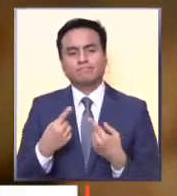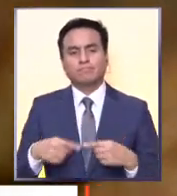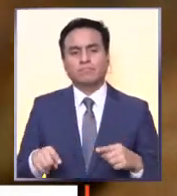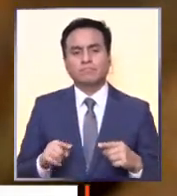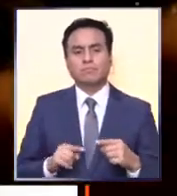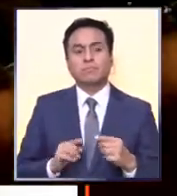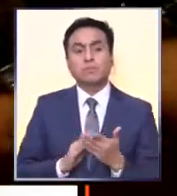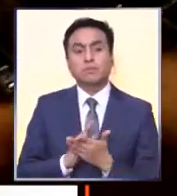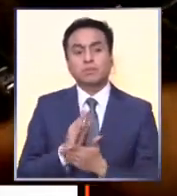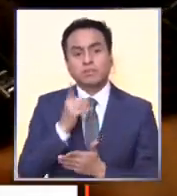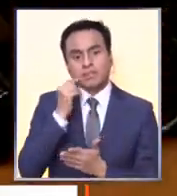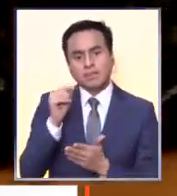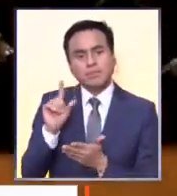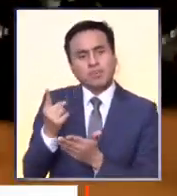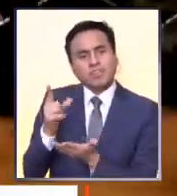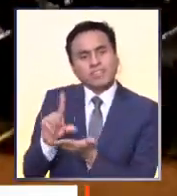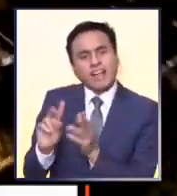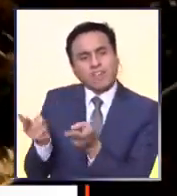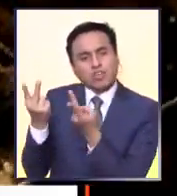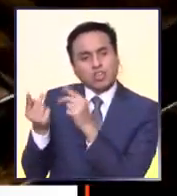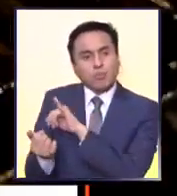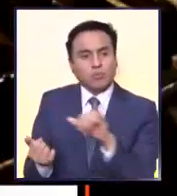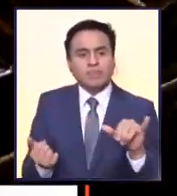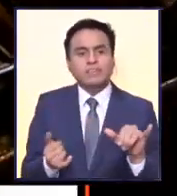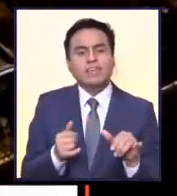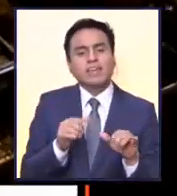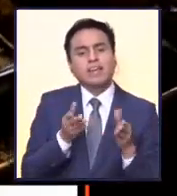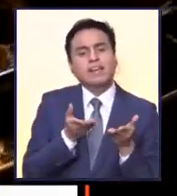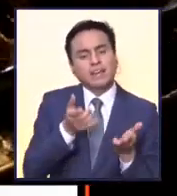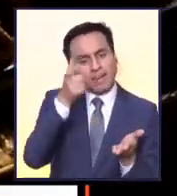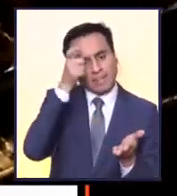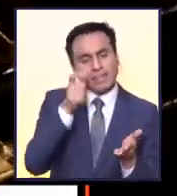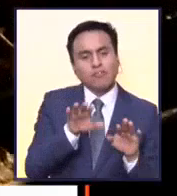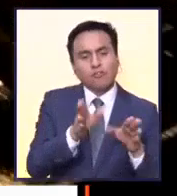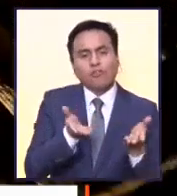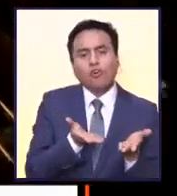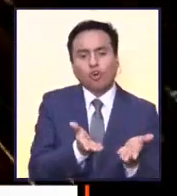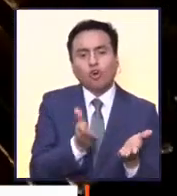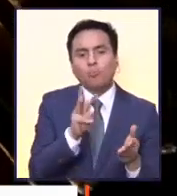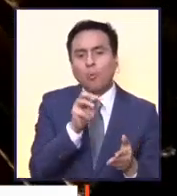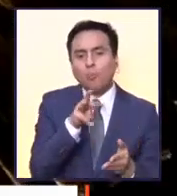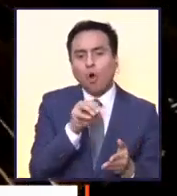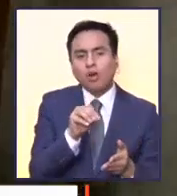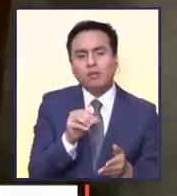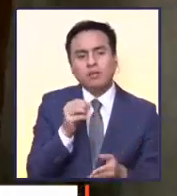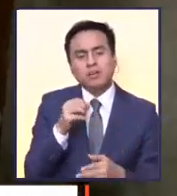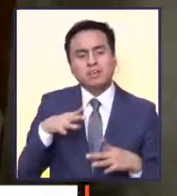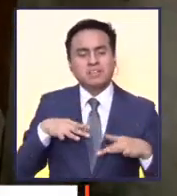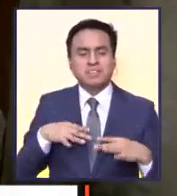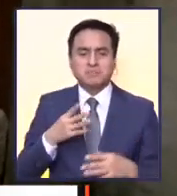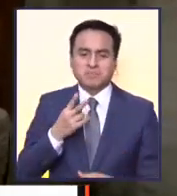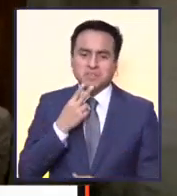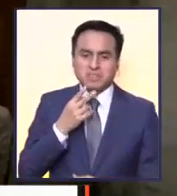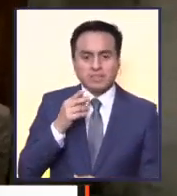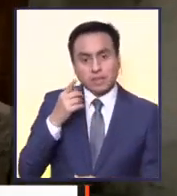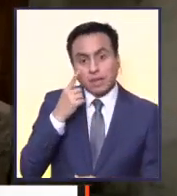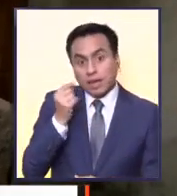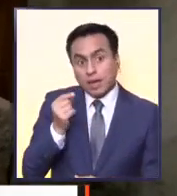Comenzamos el día en La Salvación y lo terminamos con las carnes a la parrilla de Fogón del Momo. Uno de los días más felices de mi vida. Por eso yo les